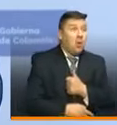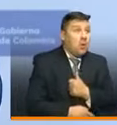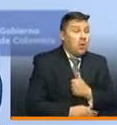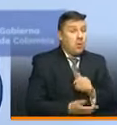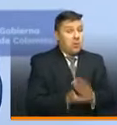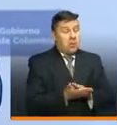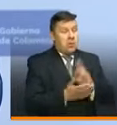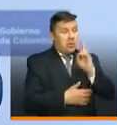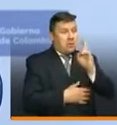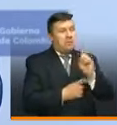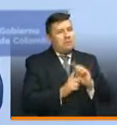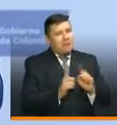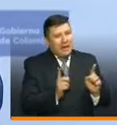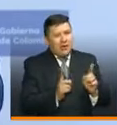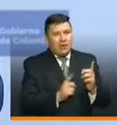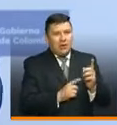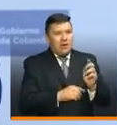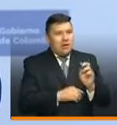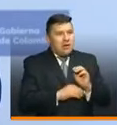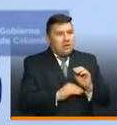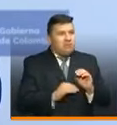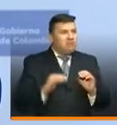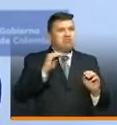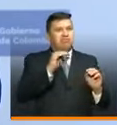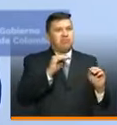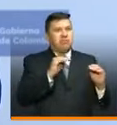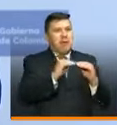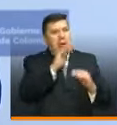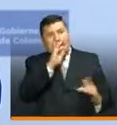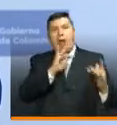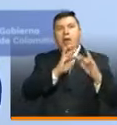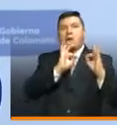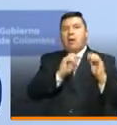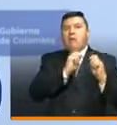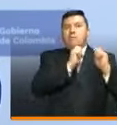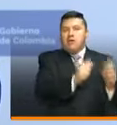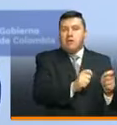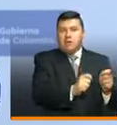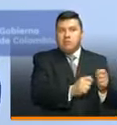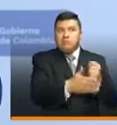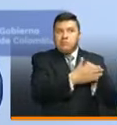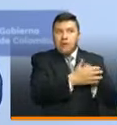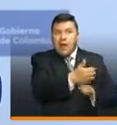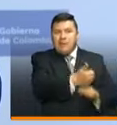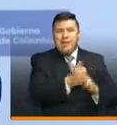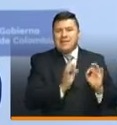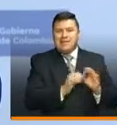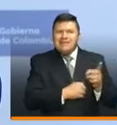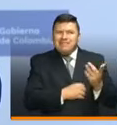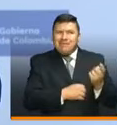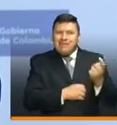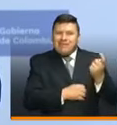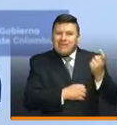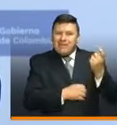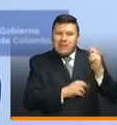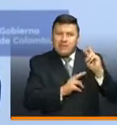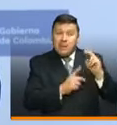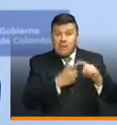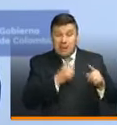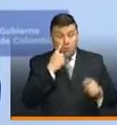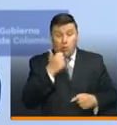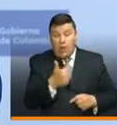pero todavía no están al nivel que pudiéramos considerar para darle un empuje. Sin embargo, creemos que son muy